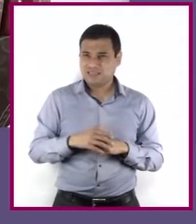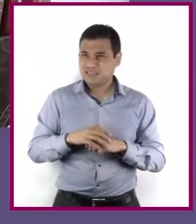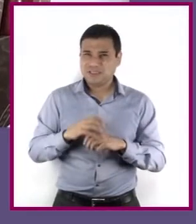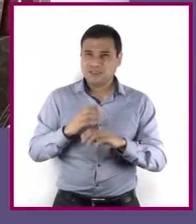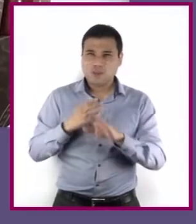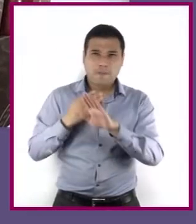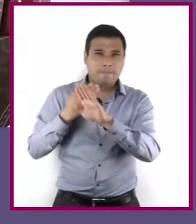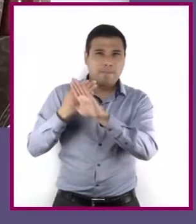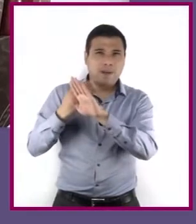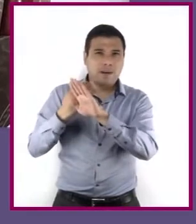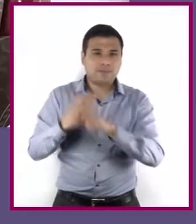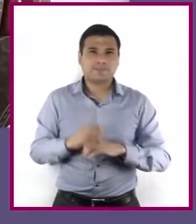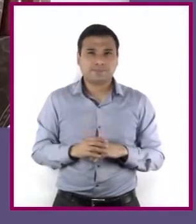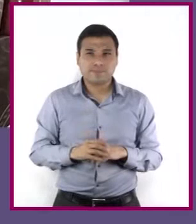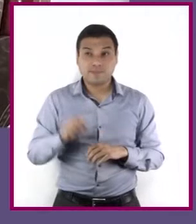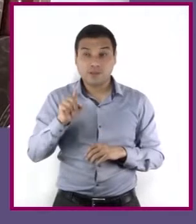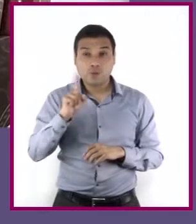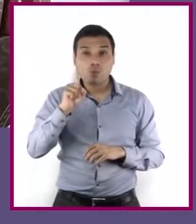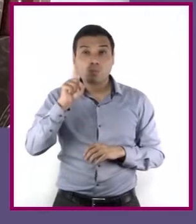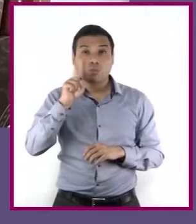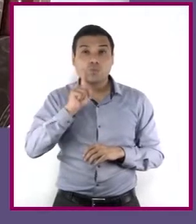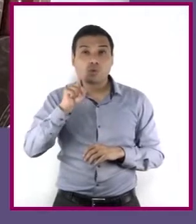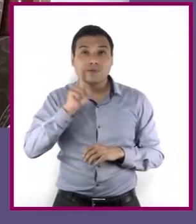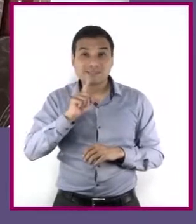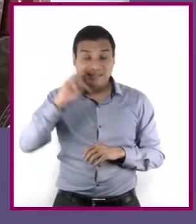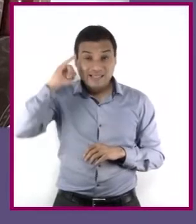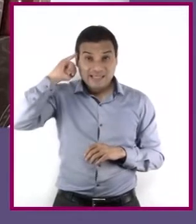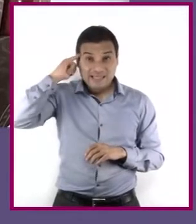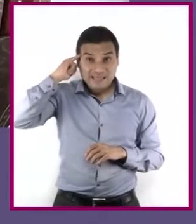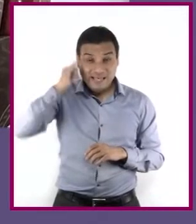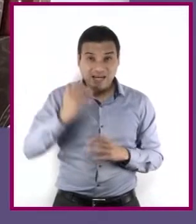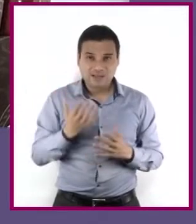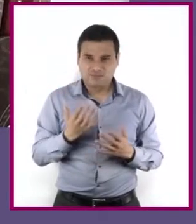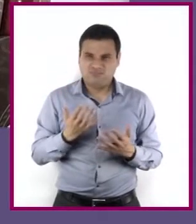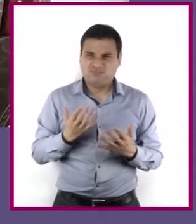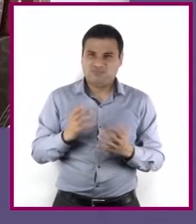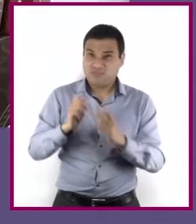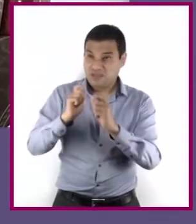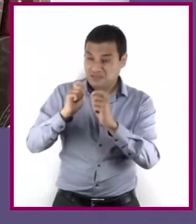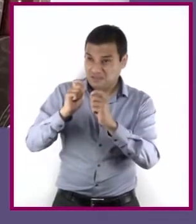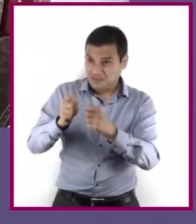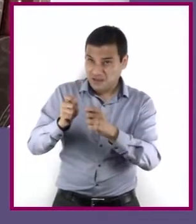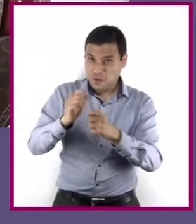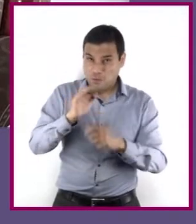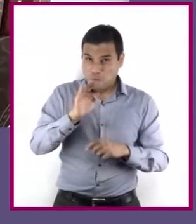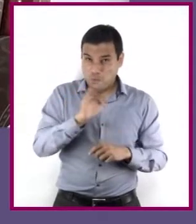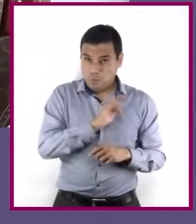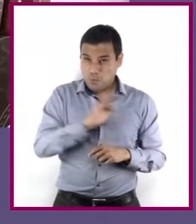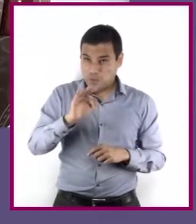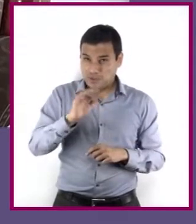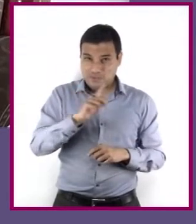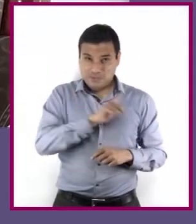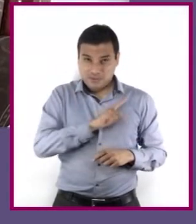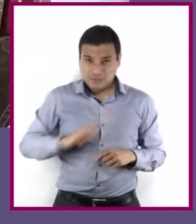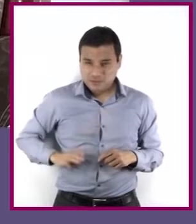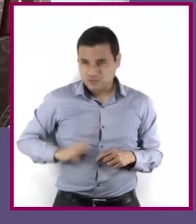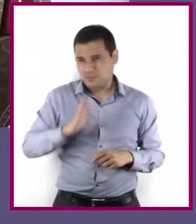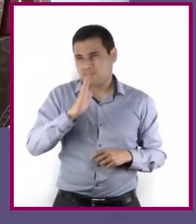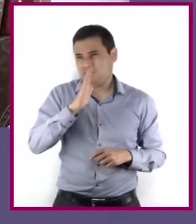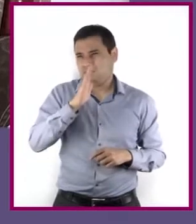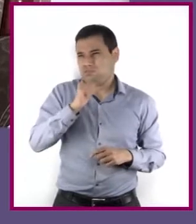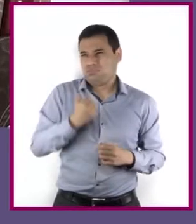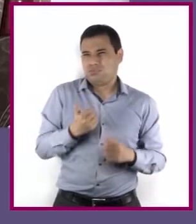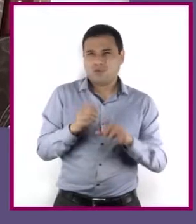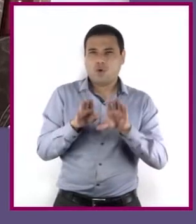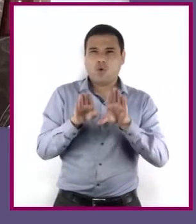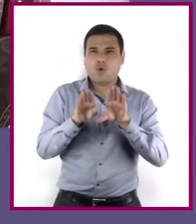a quien por su condición de indígena y por su género no la dejaron competir para ser presidenta municipal.